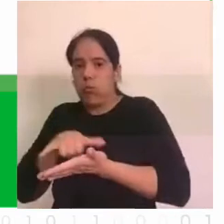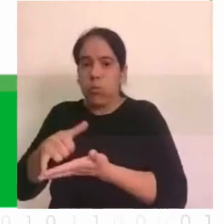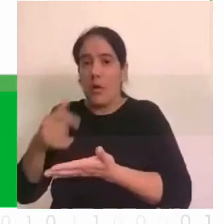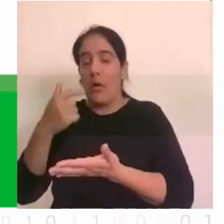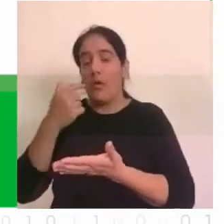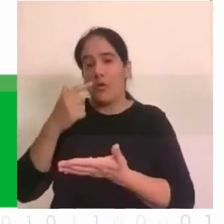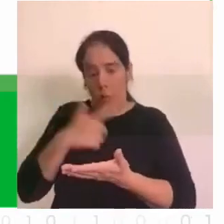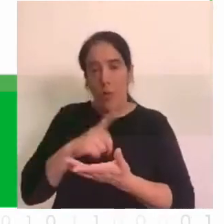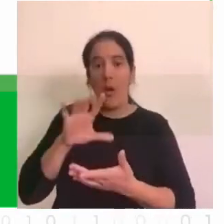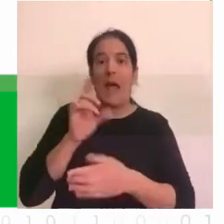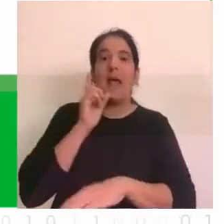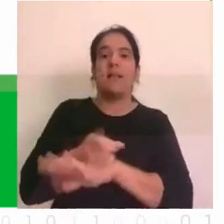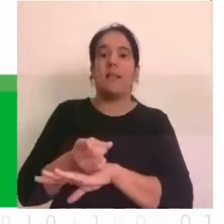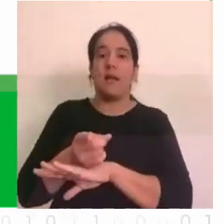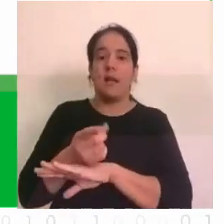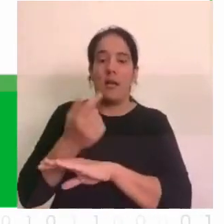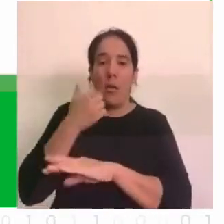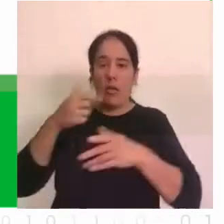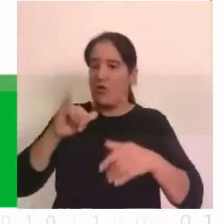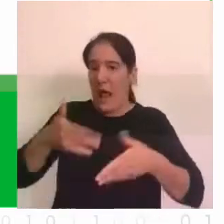nacer del animal.